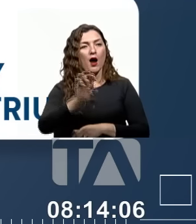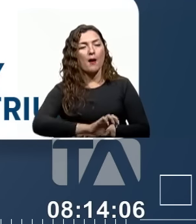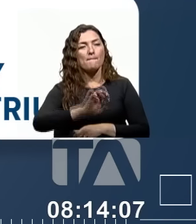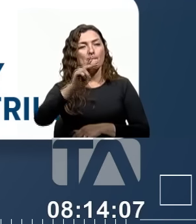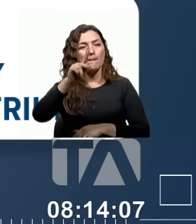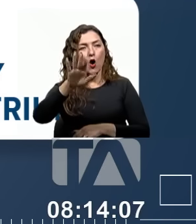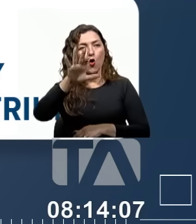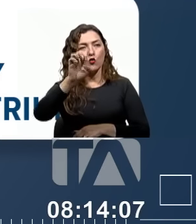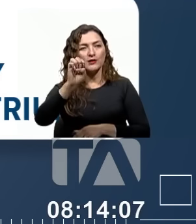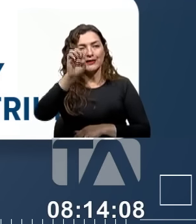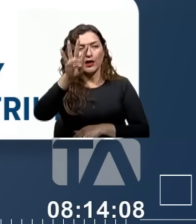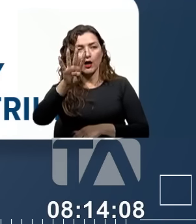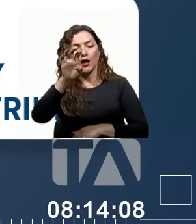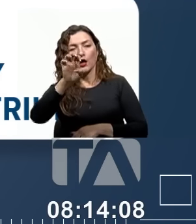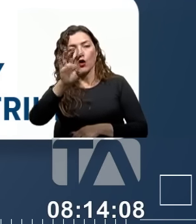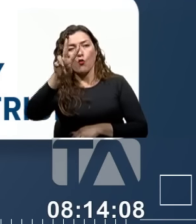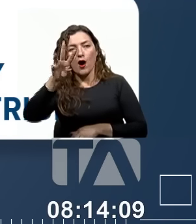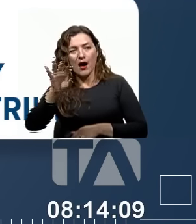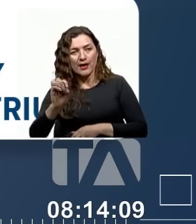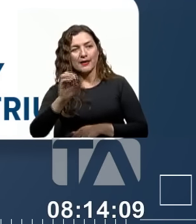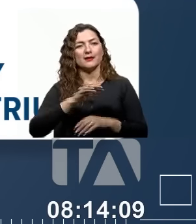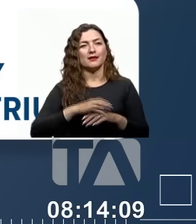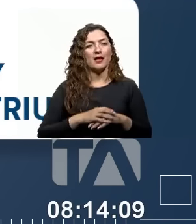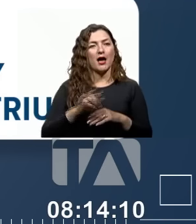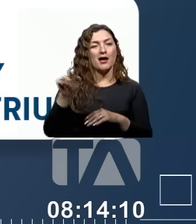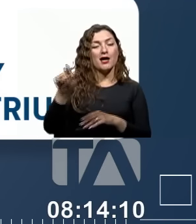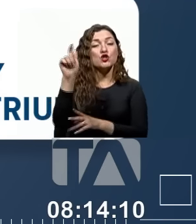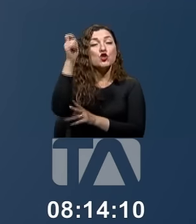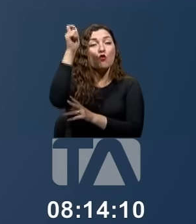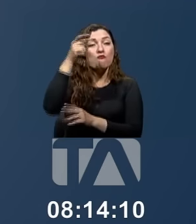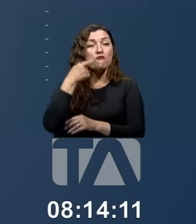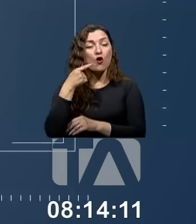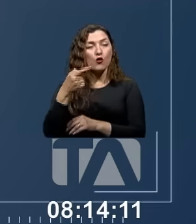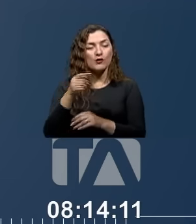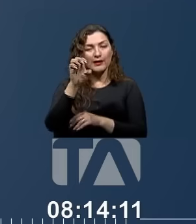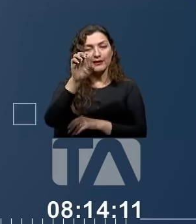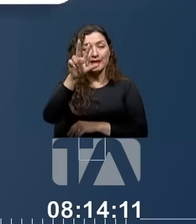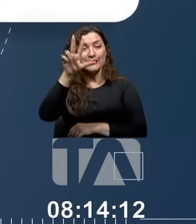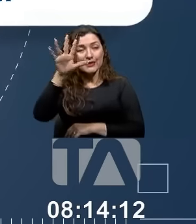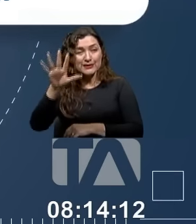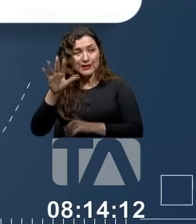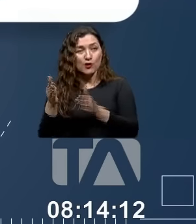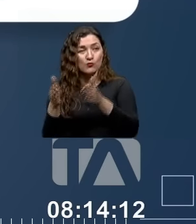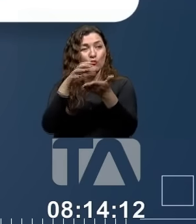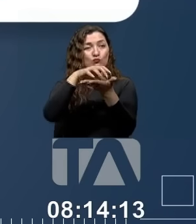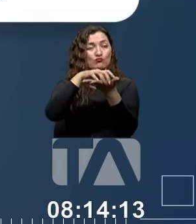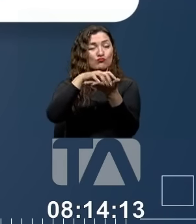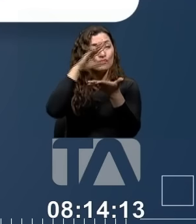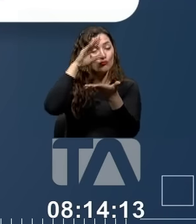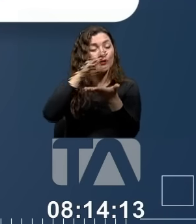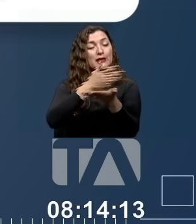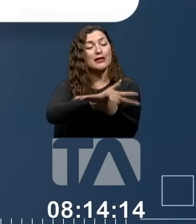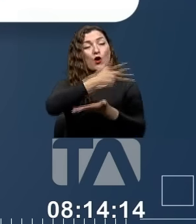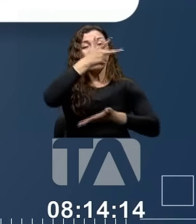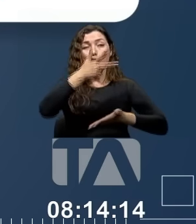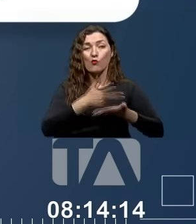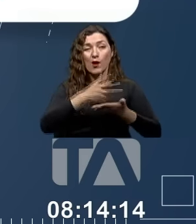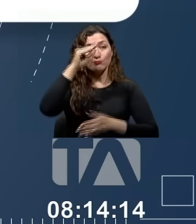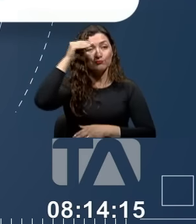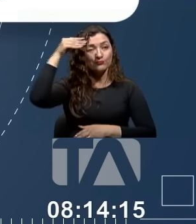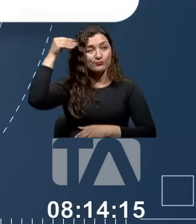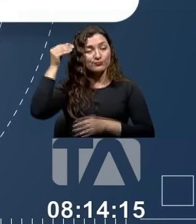vía 40, Xut, Cochancay, La Troncal, El Triunfo. Lo mismo ocurre con la vía E35 que comprende la provincia de Chimborazo, es decir,